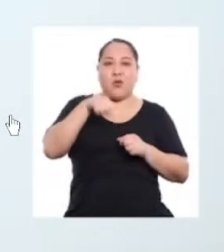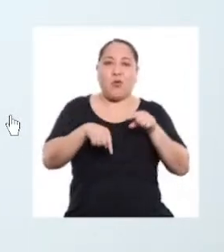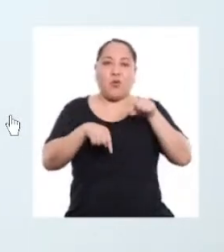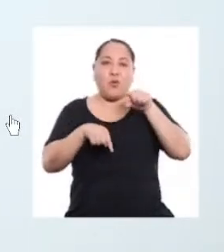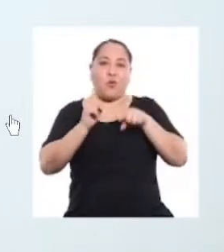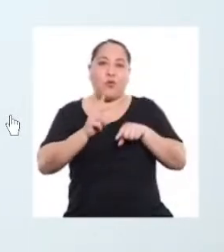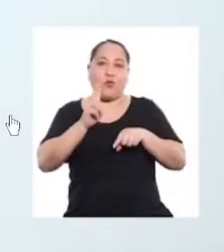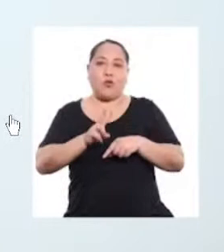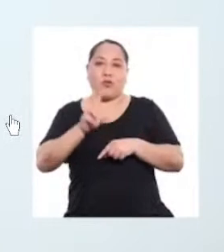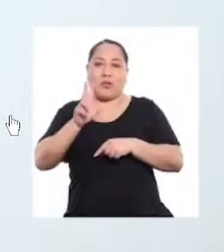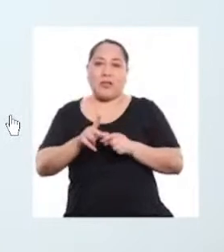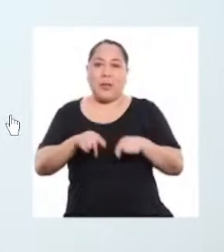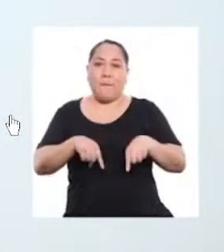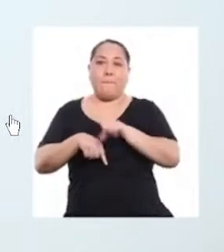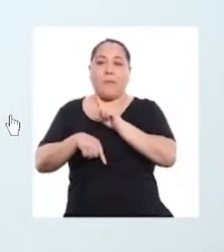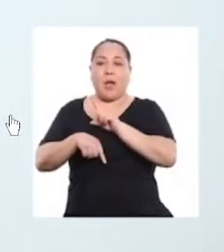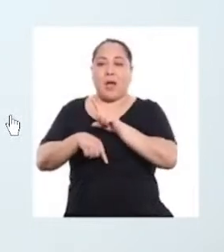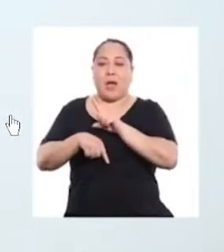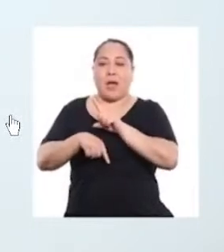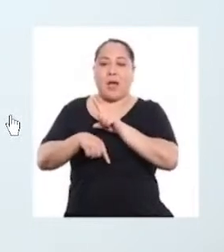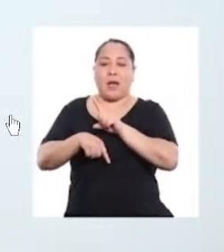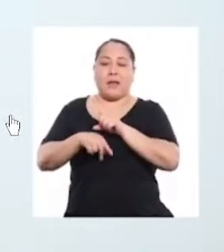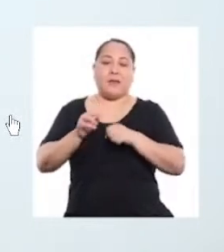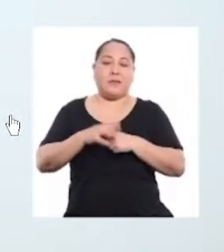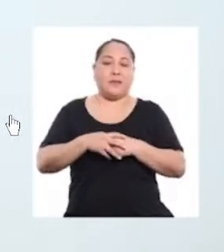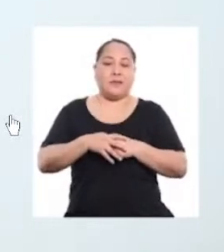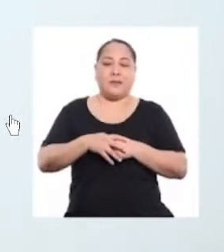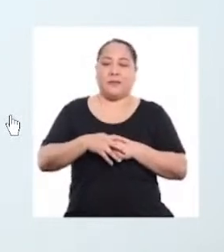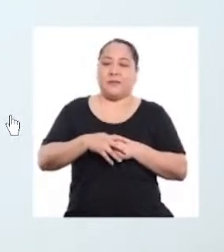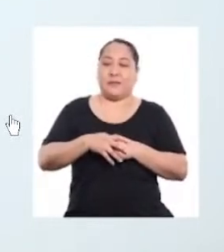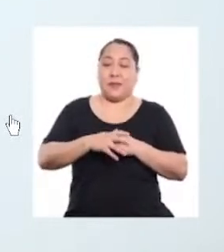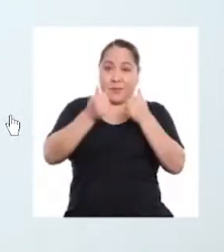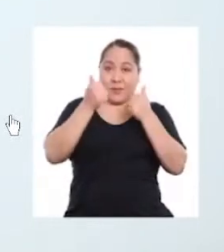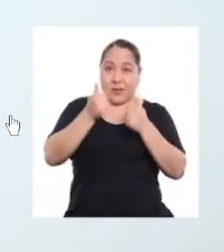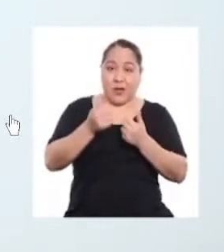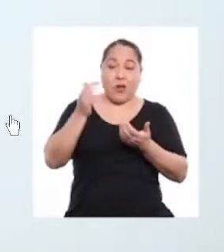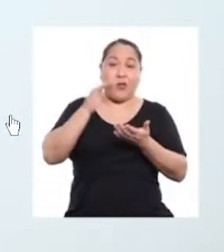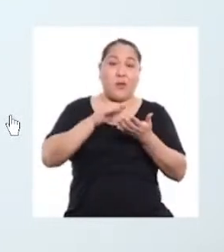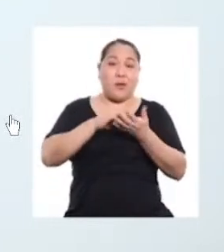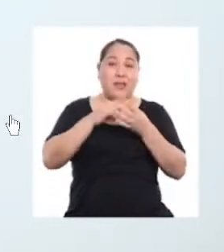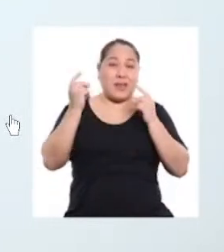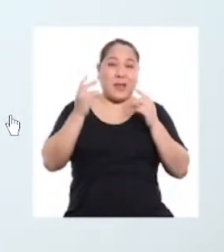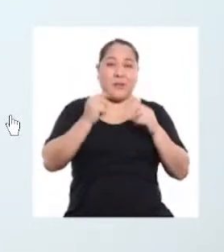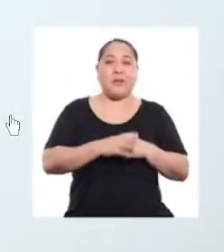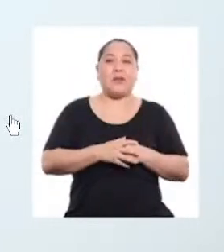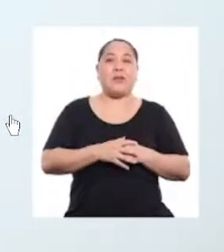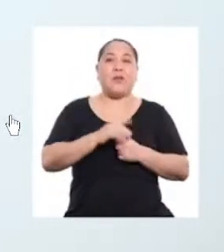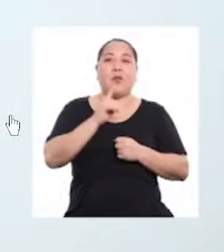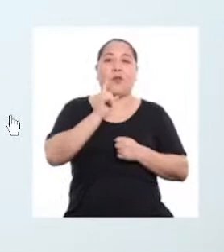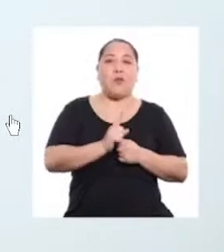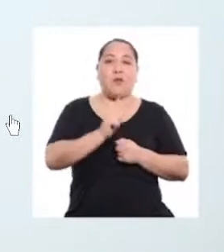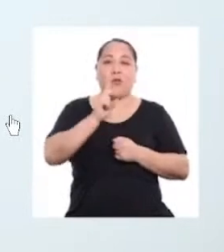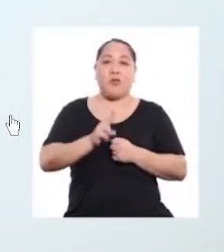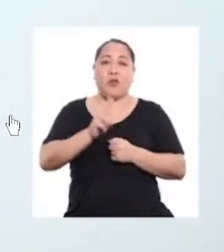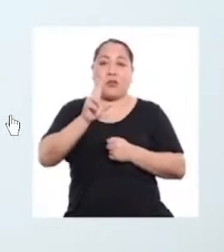Vamos. 1, 2, 3. ¡Ah! Bien, un poco más rápido. Y